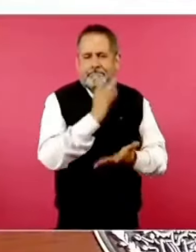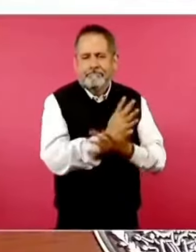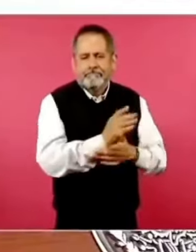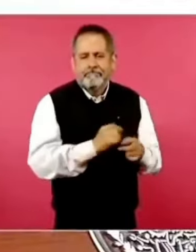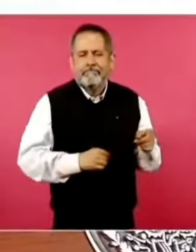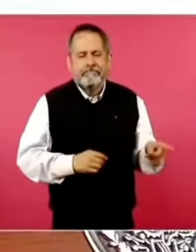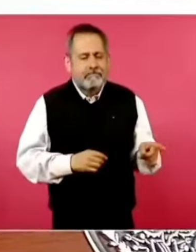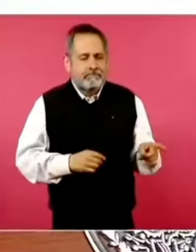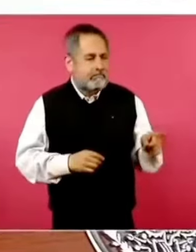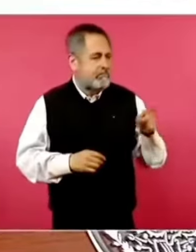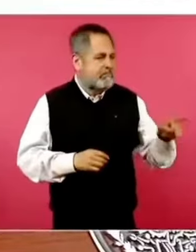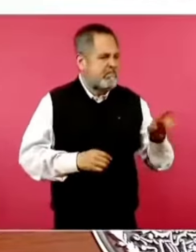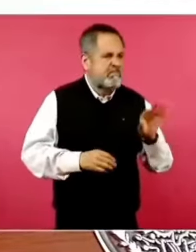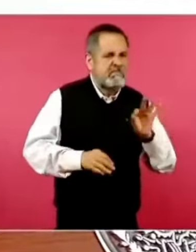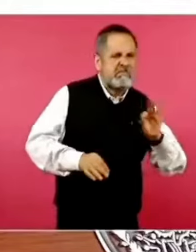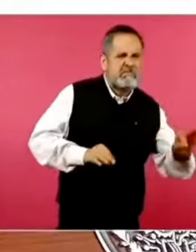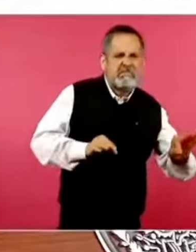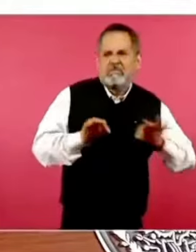Están presionando